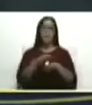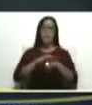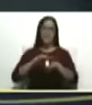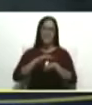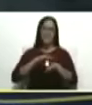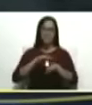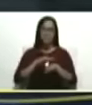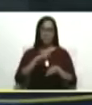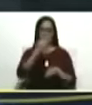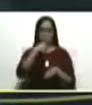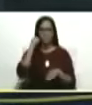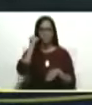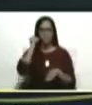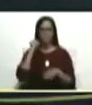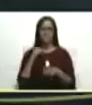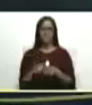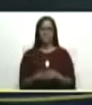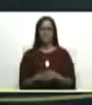ministras,